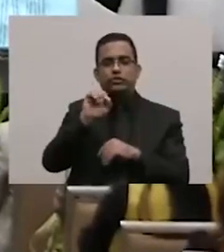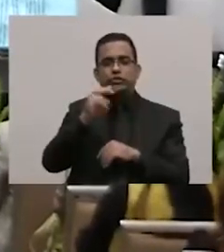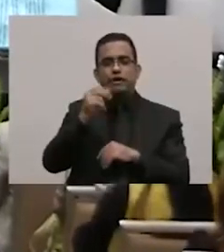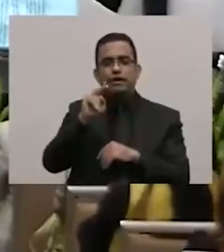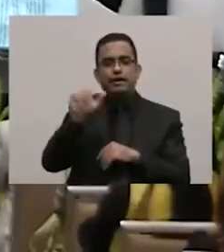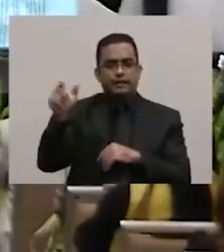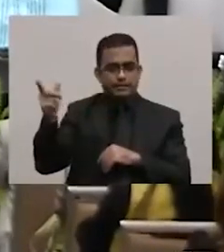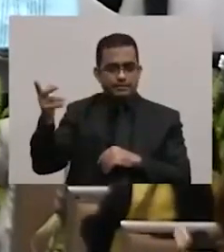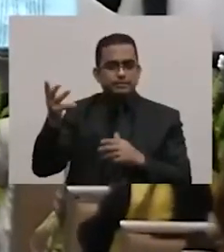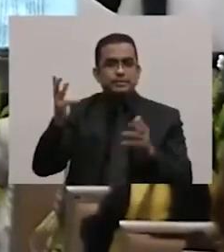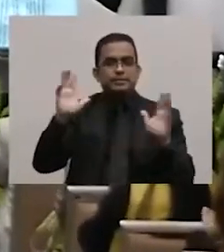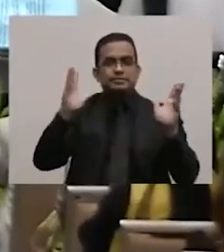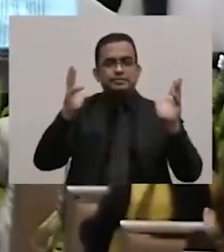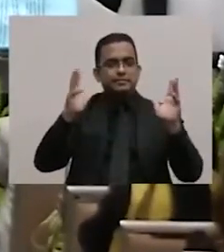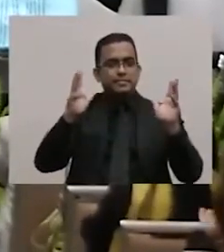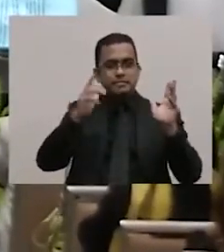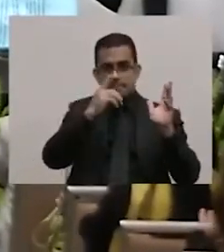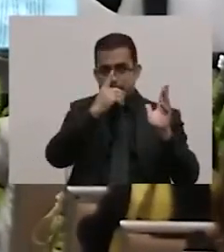Muchísimas gracias.